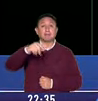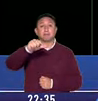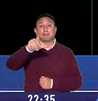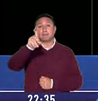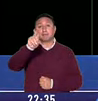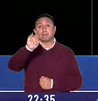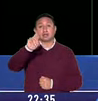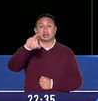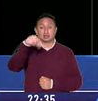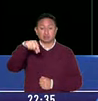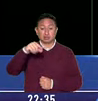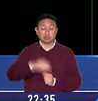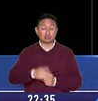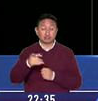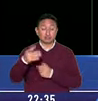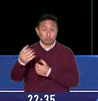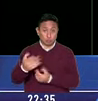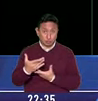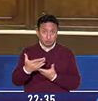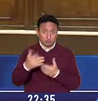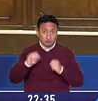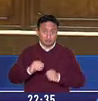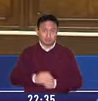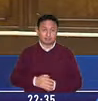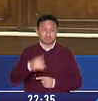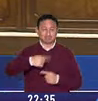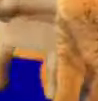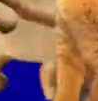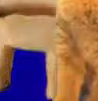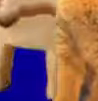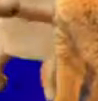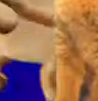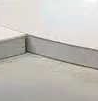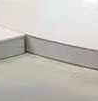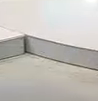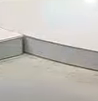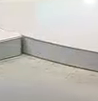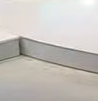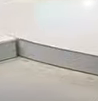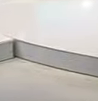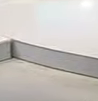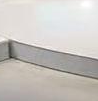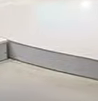Padrino entregue el informe. Ya regresamos aquí en TVC.